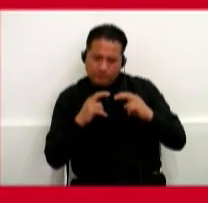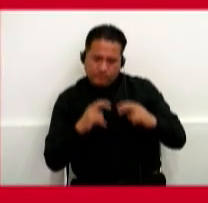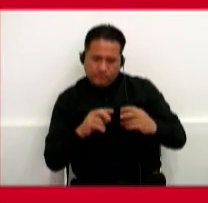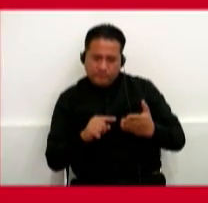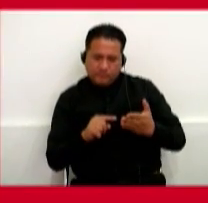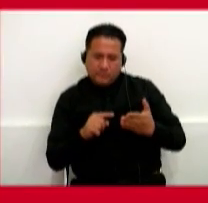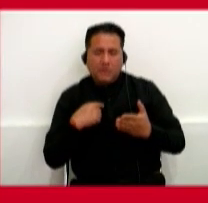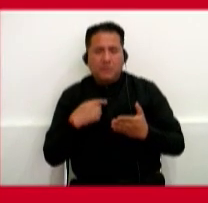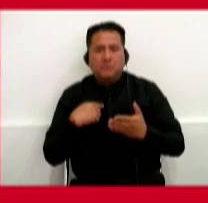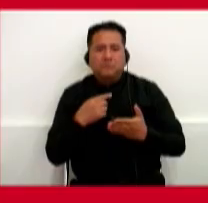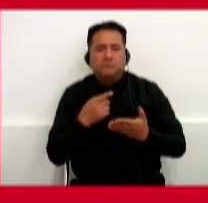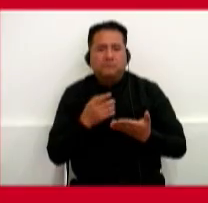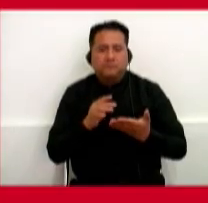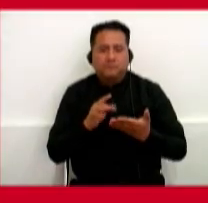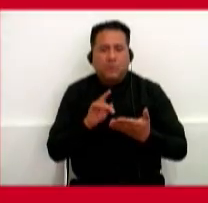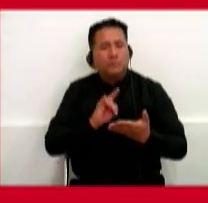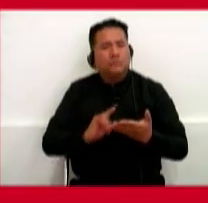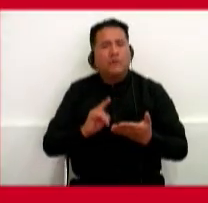por su lado.